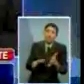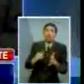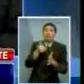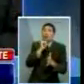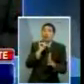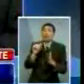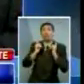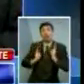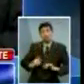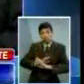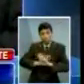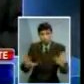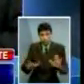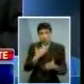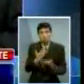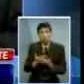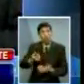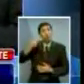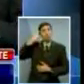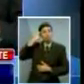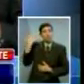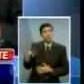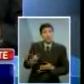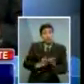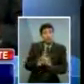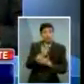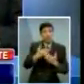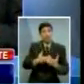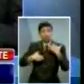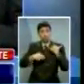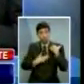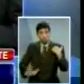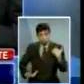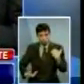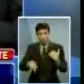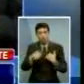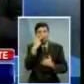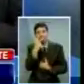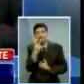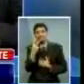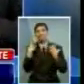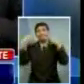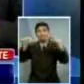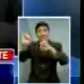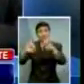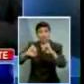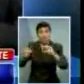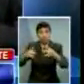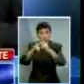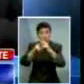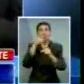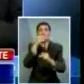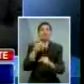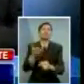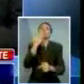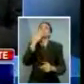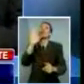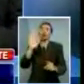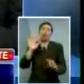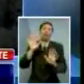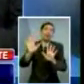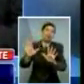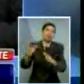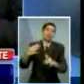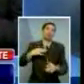poder pensar y darse cuenta que es el camino que la ciudadanía necesita. ¿Por uh-huh. qué? Porque no es posible que Curicó siga esperando por su